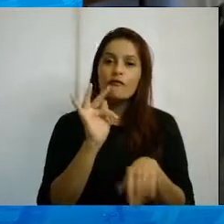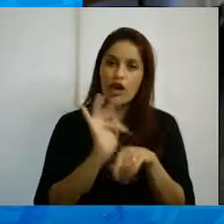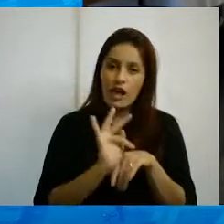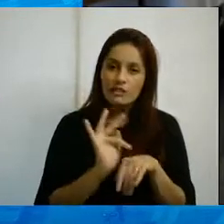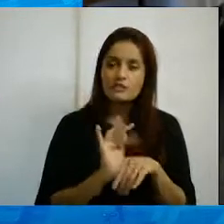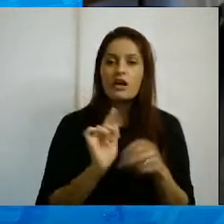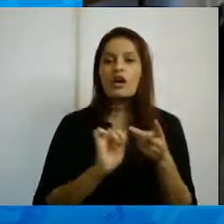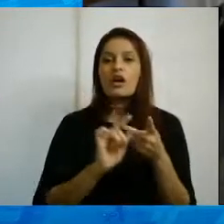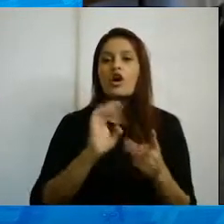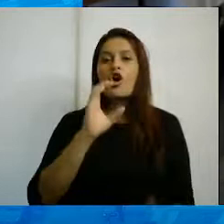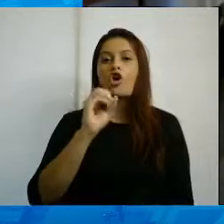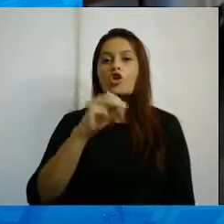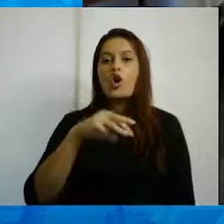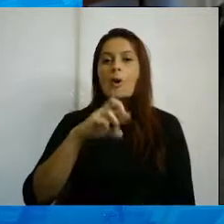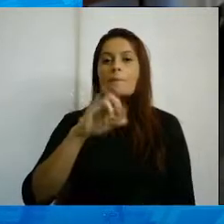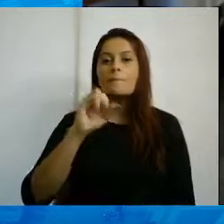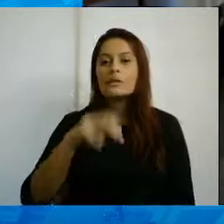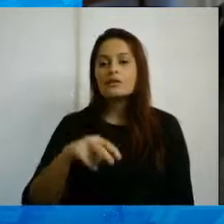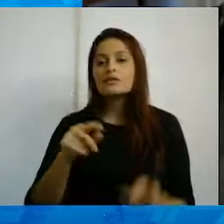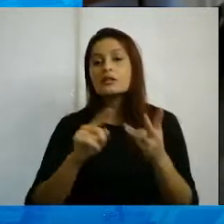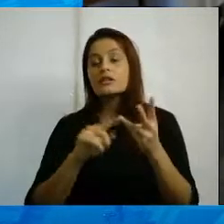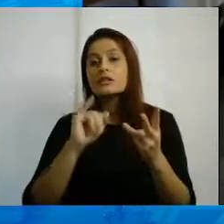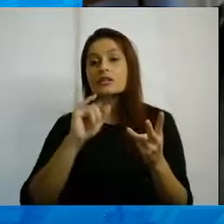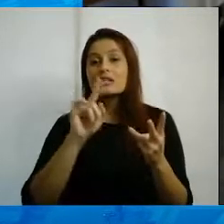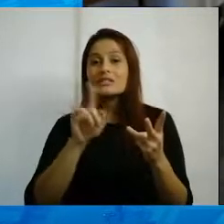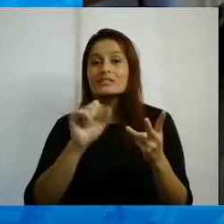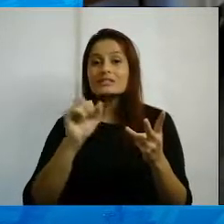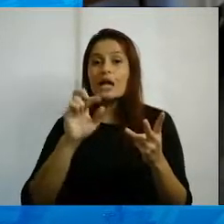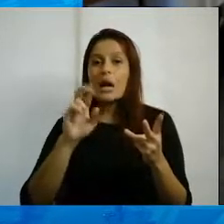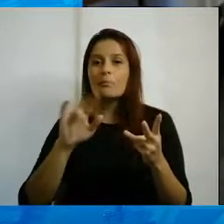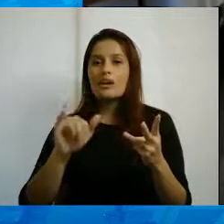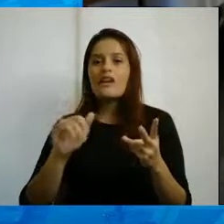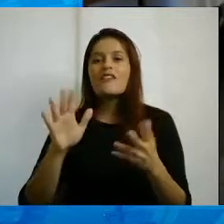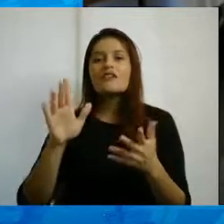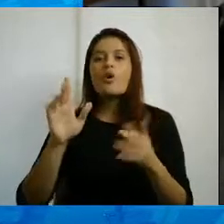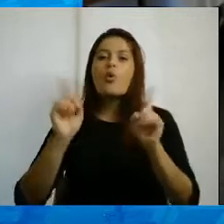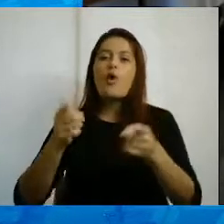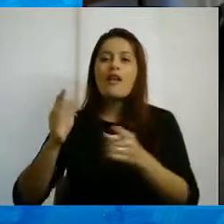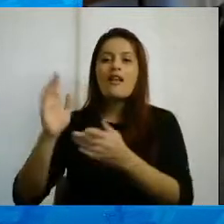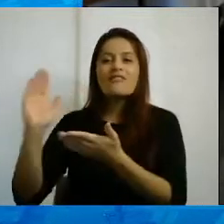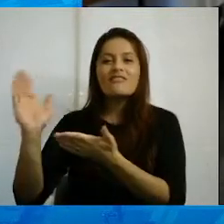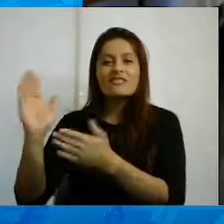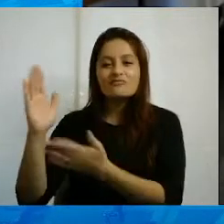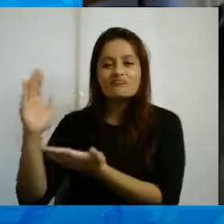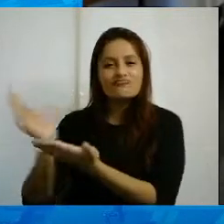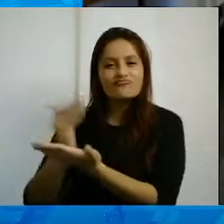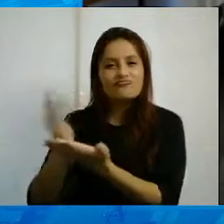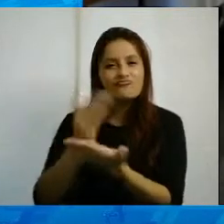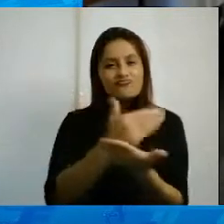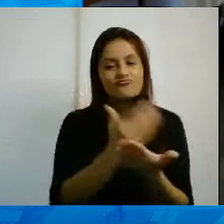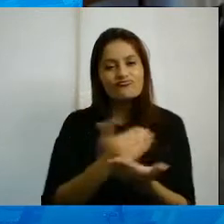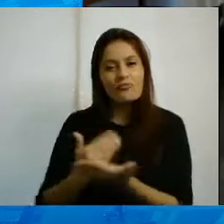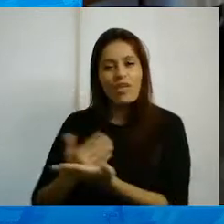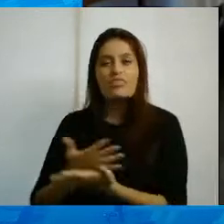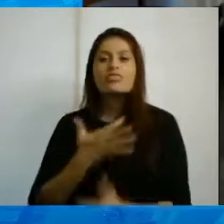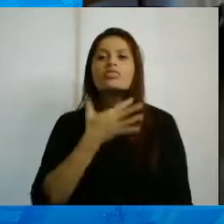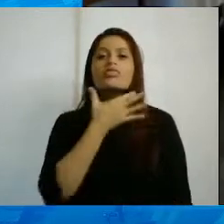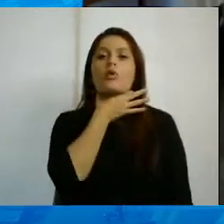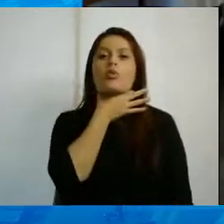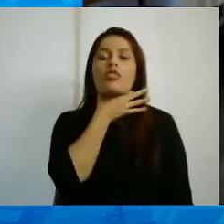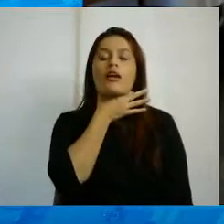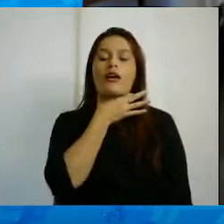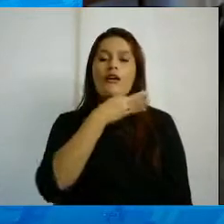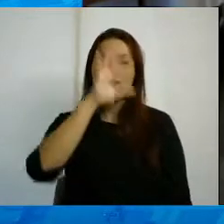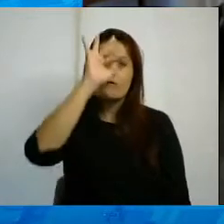Olcompin, más las ISAPRE, hacen un barrido, ¿no es cierto?, en cuanto a las deudas de los